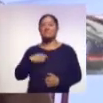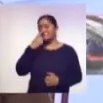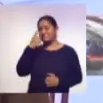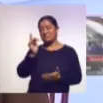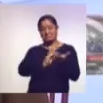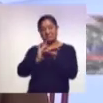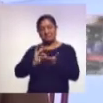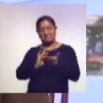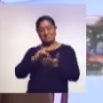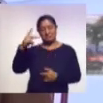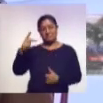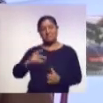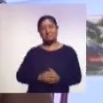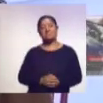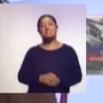que